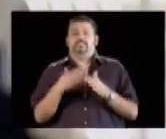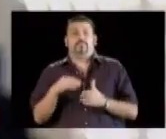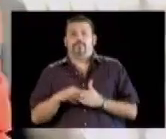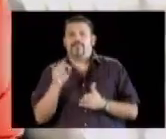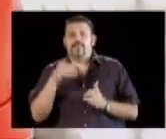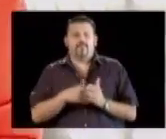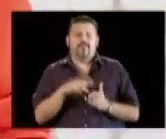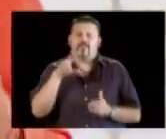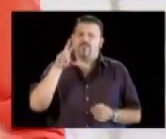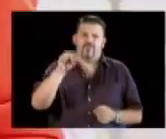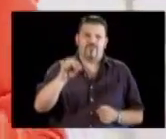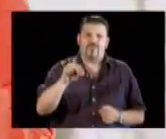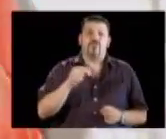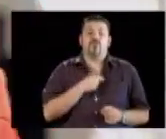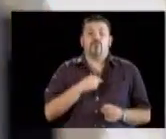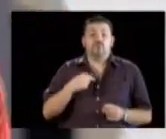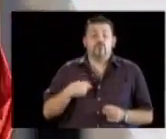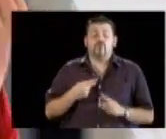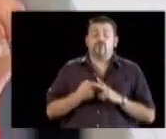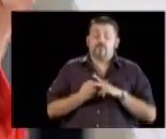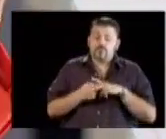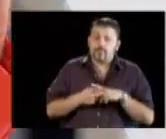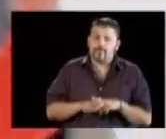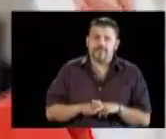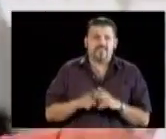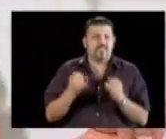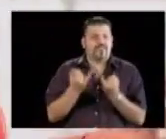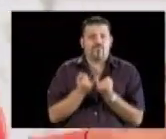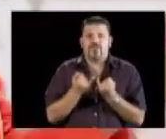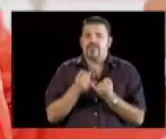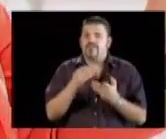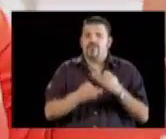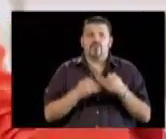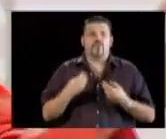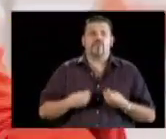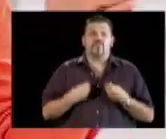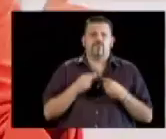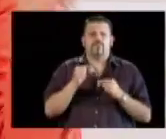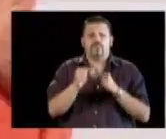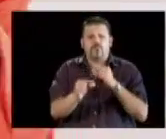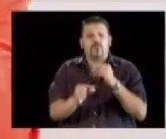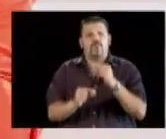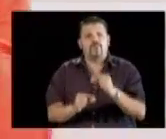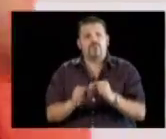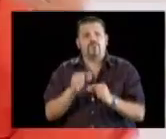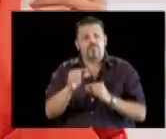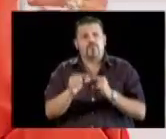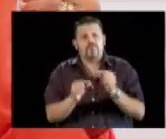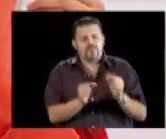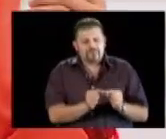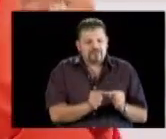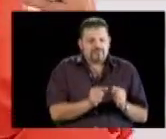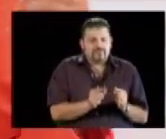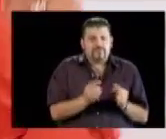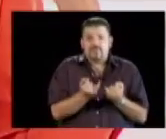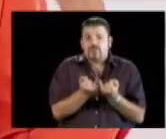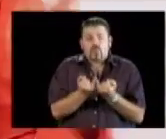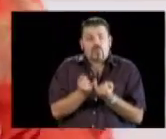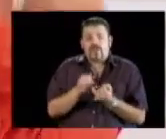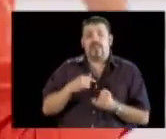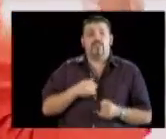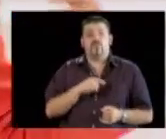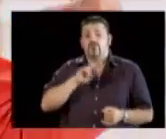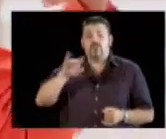No, tenemos que empezar como todo en la vida. Un poco a poquito, paso a pasito, trabajando como Jorge les decía, con